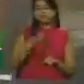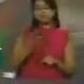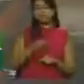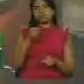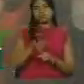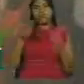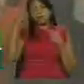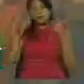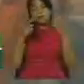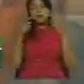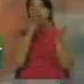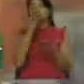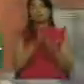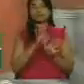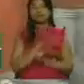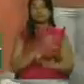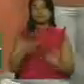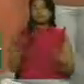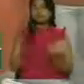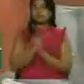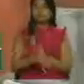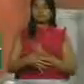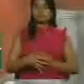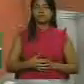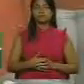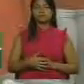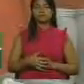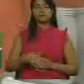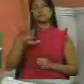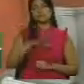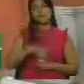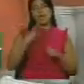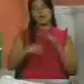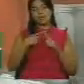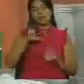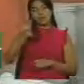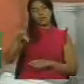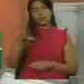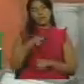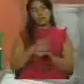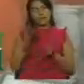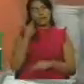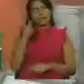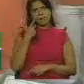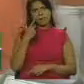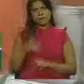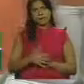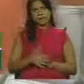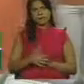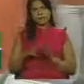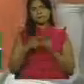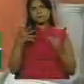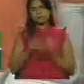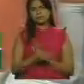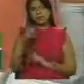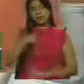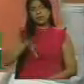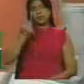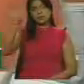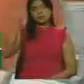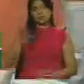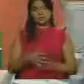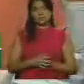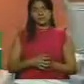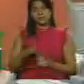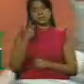comandante, precisamente planteado con lo que son las reivindicaciones de nuestro país. Ahora fíjense esto, ¿cómo llega todo esto en nuestro país?